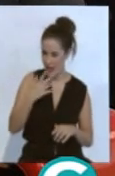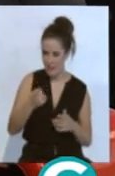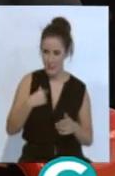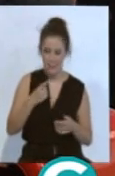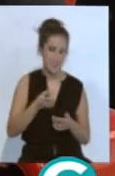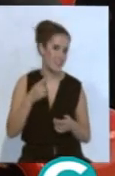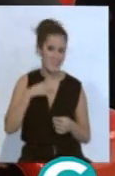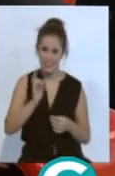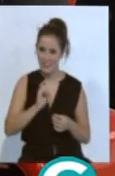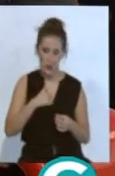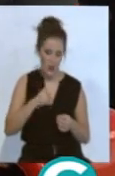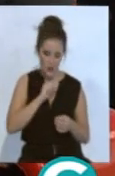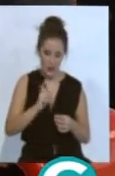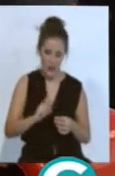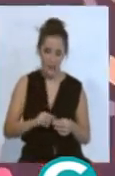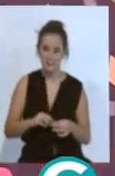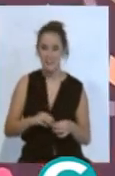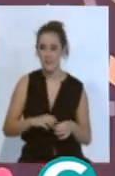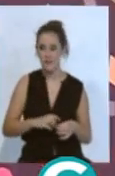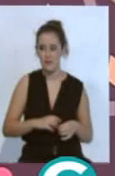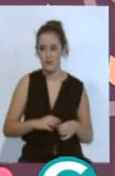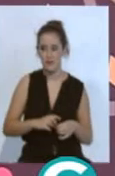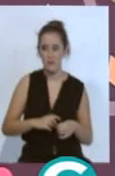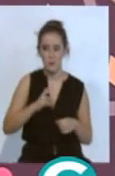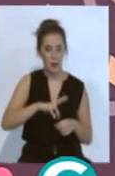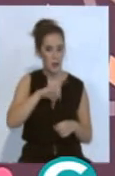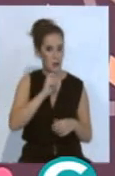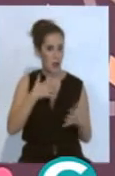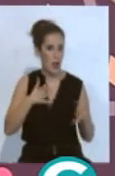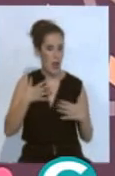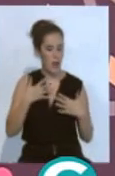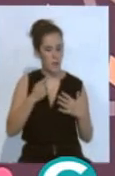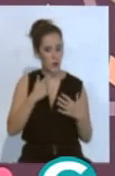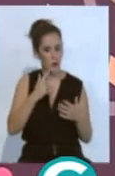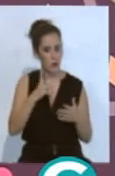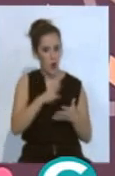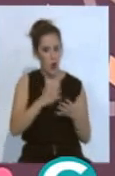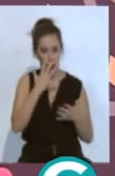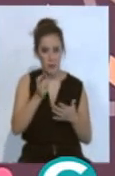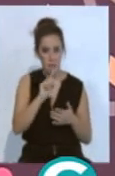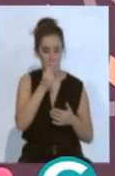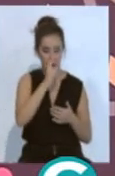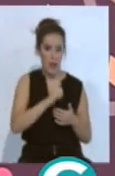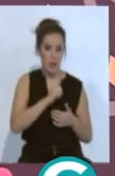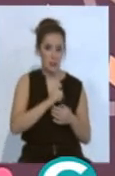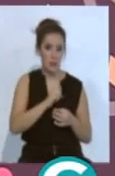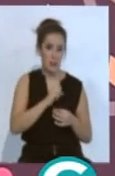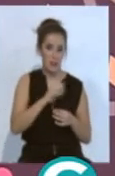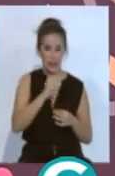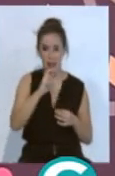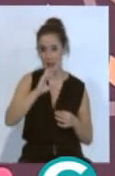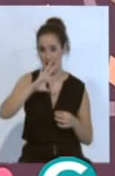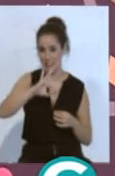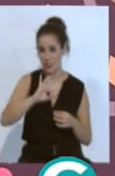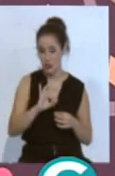año, No, dime tú que no, vamos. Vamos a tomar un poquito de aire con una coplita, rescatamos ese primer año de Carlito